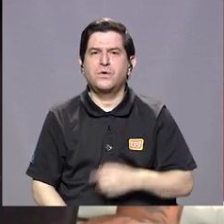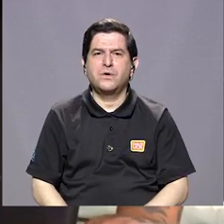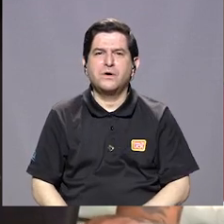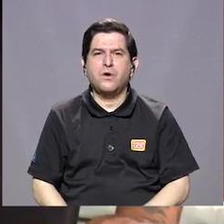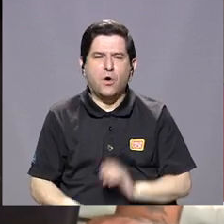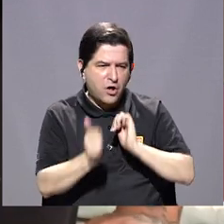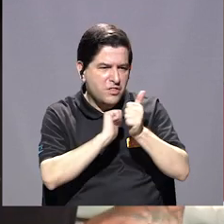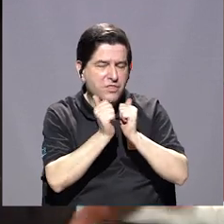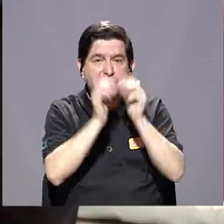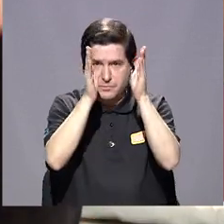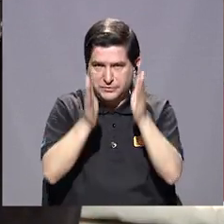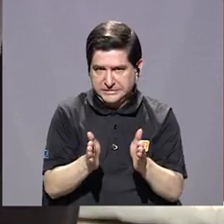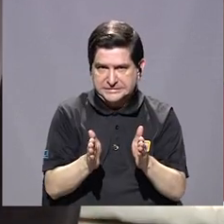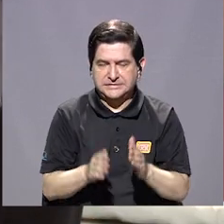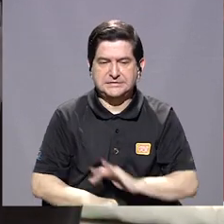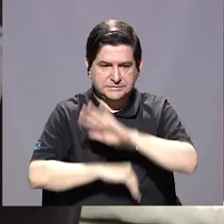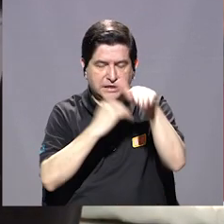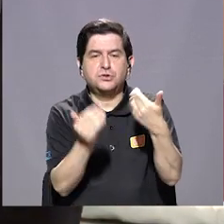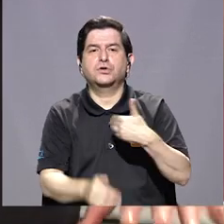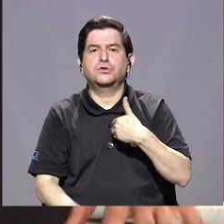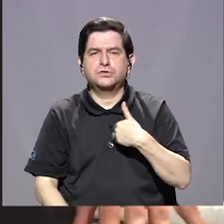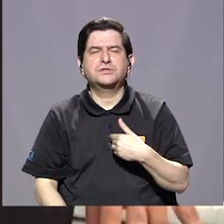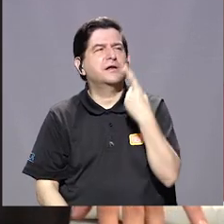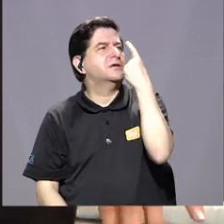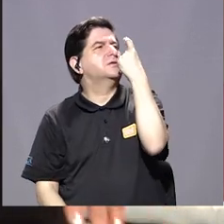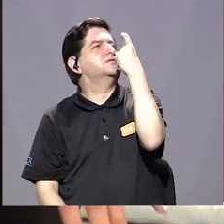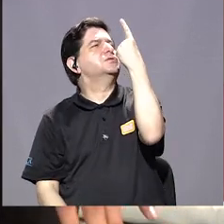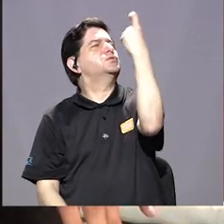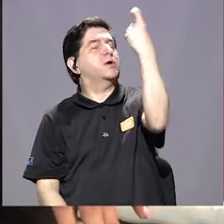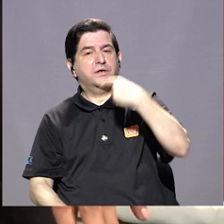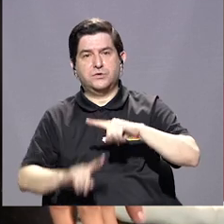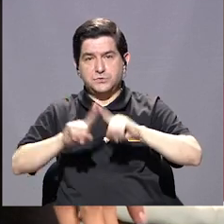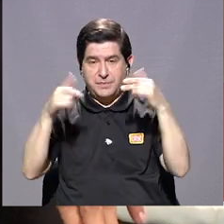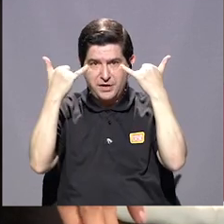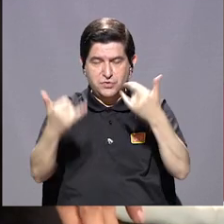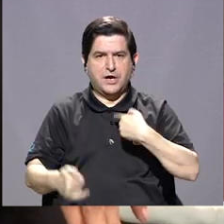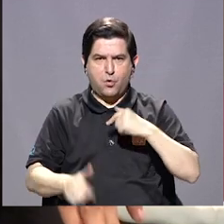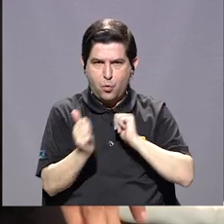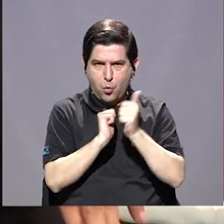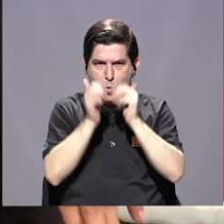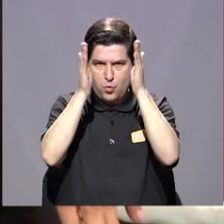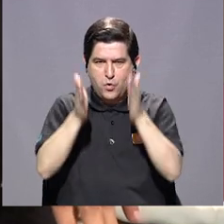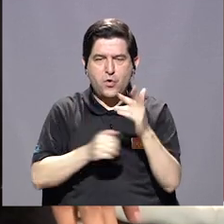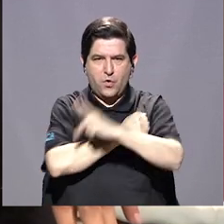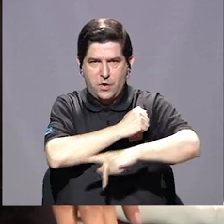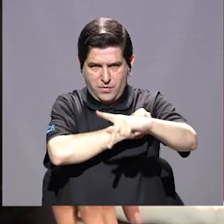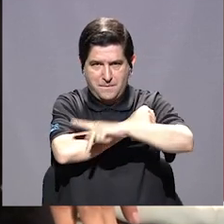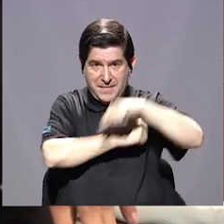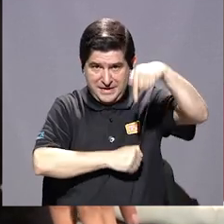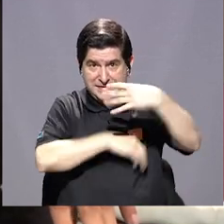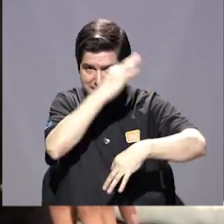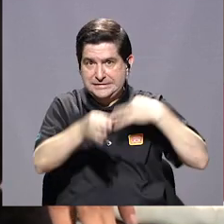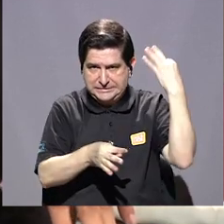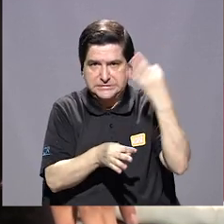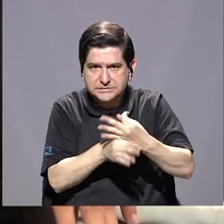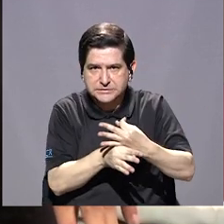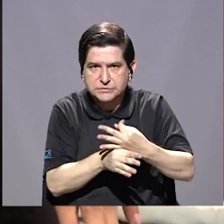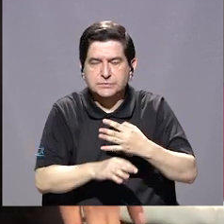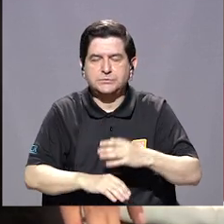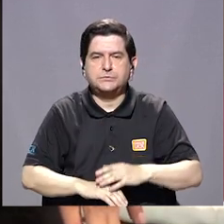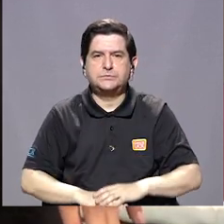es atleta, porque todos tenemos grandes sueños, pero cuando uno es atleta en un país como el nuestro,